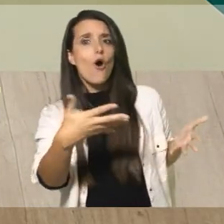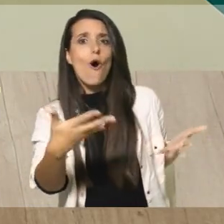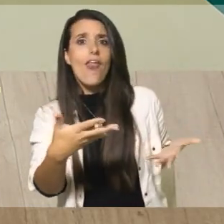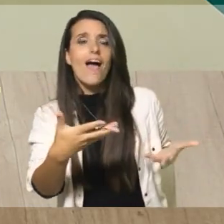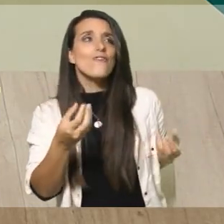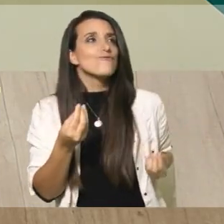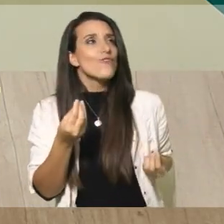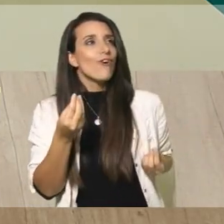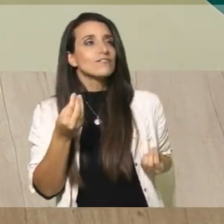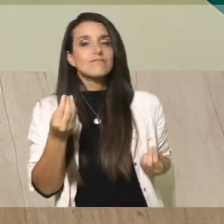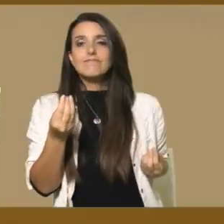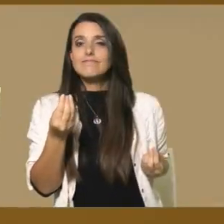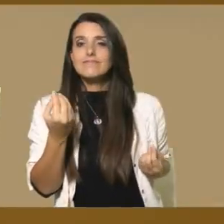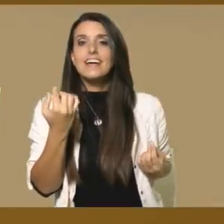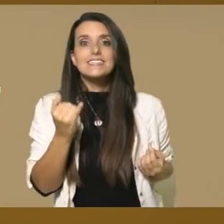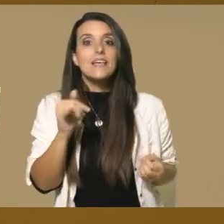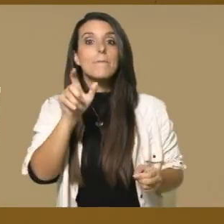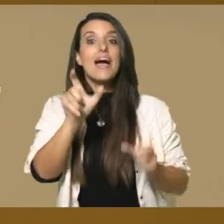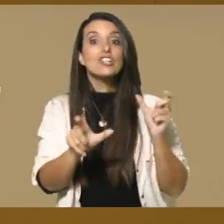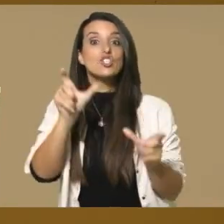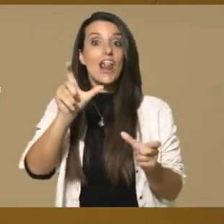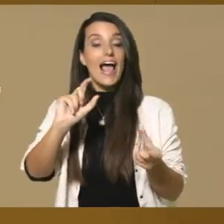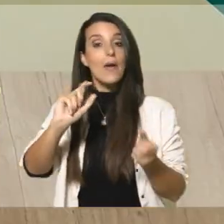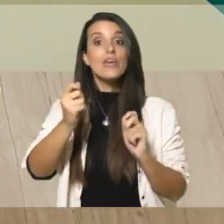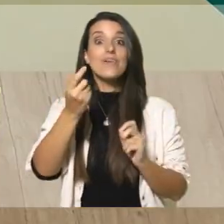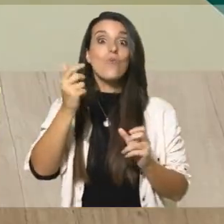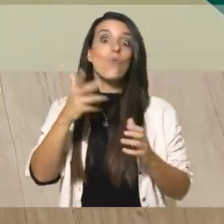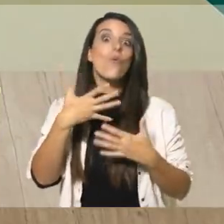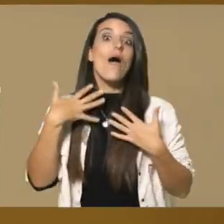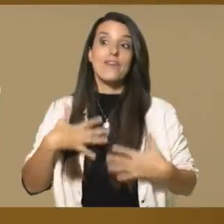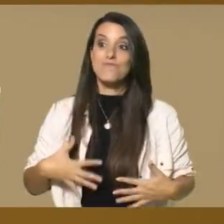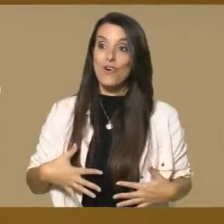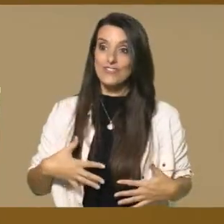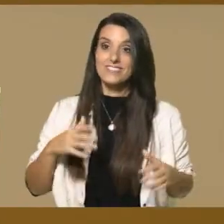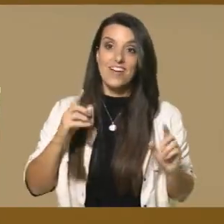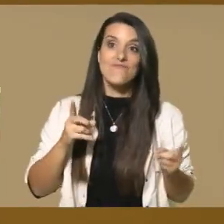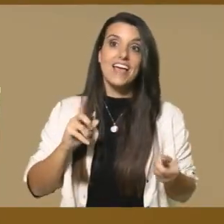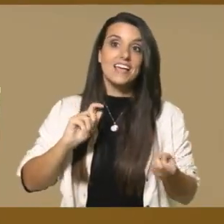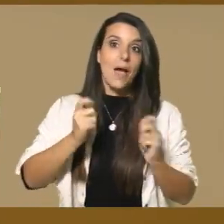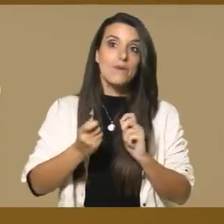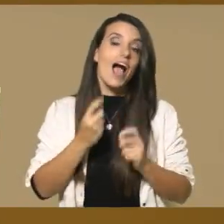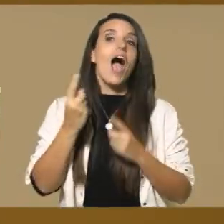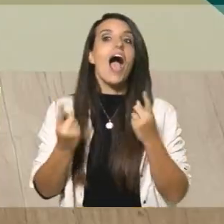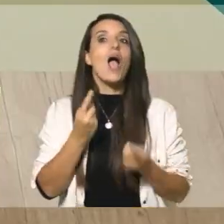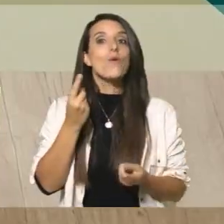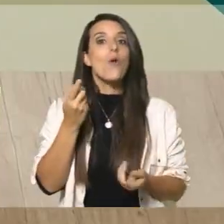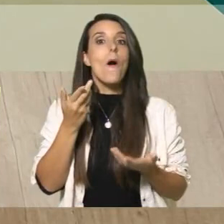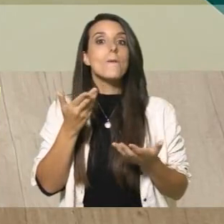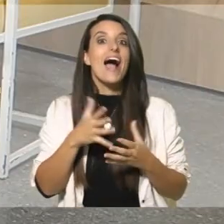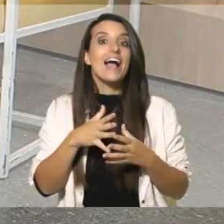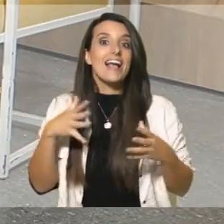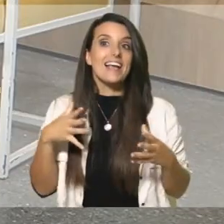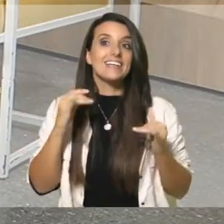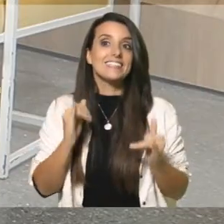que las los cosas cuerpos cambiaron. Además. Uno, no, me imagino que todos con obvio, algún kilo de más cuando además, se reencontraron.